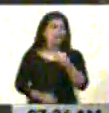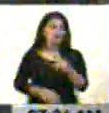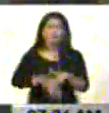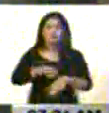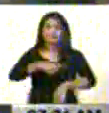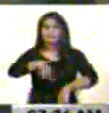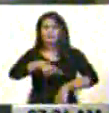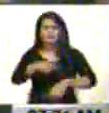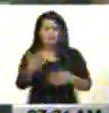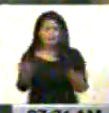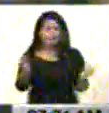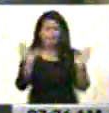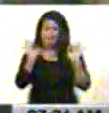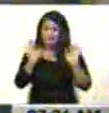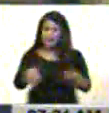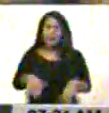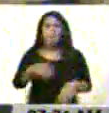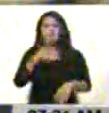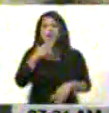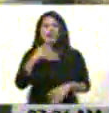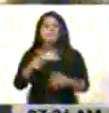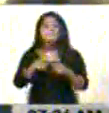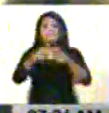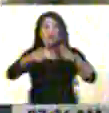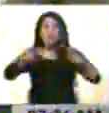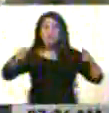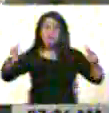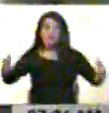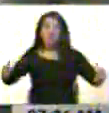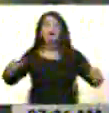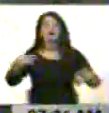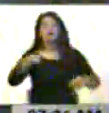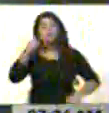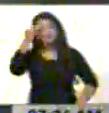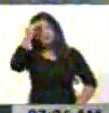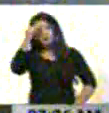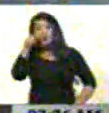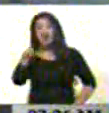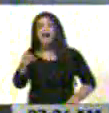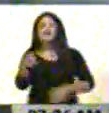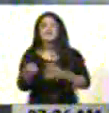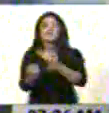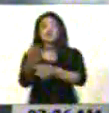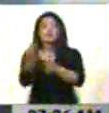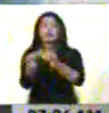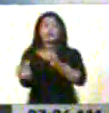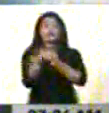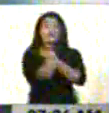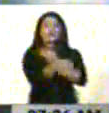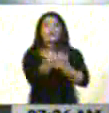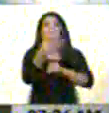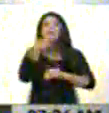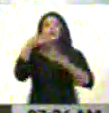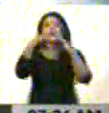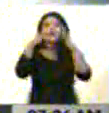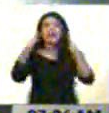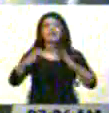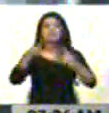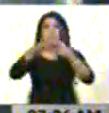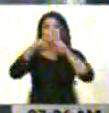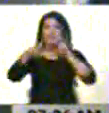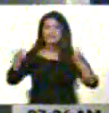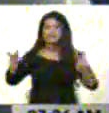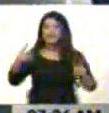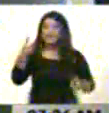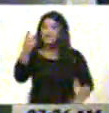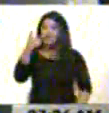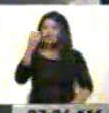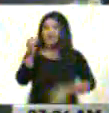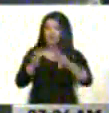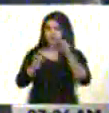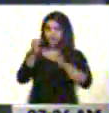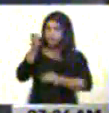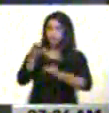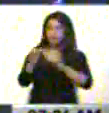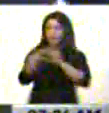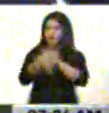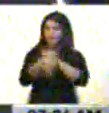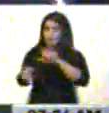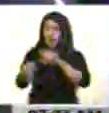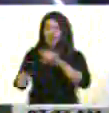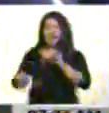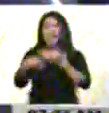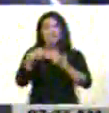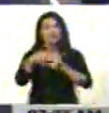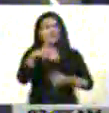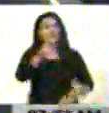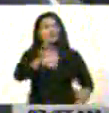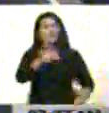eso se hablaba también de la municipalización con la creación de las casas de paz, que tengamos fiscales municipales, que tengamos